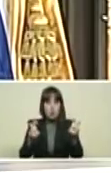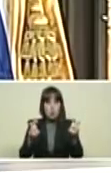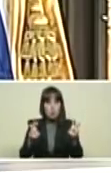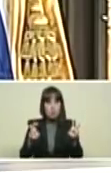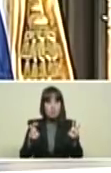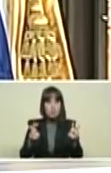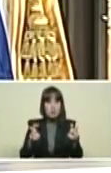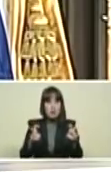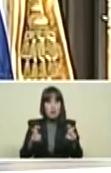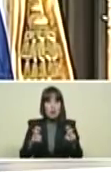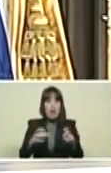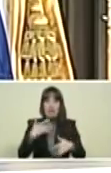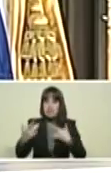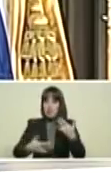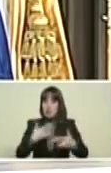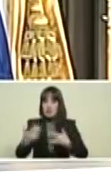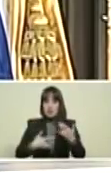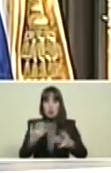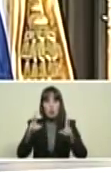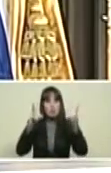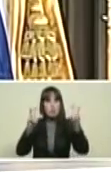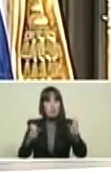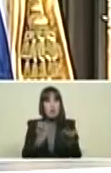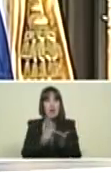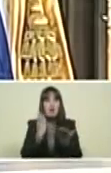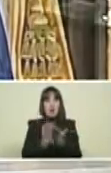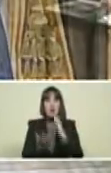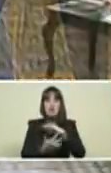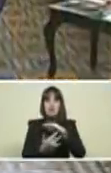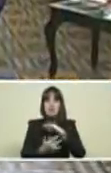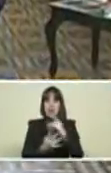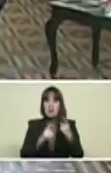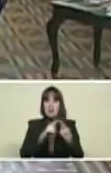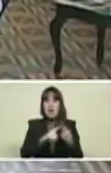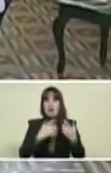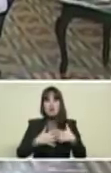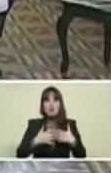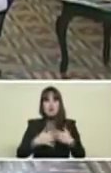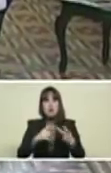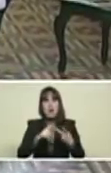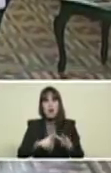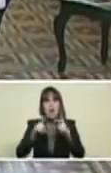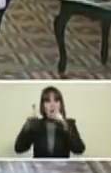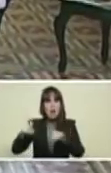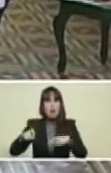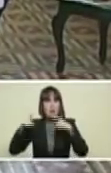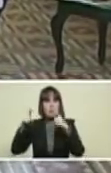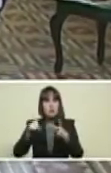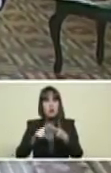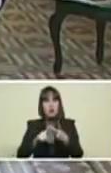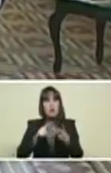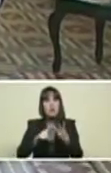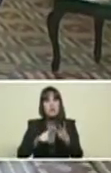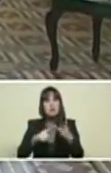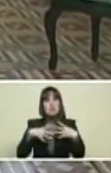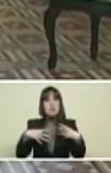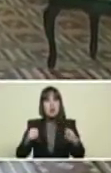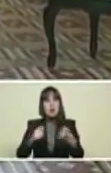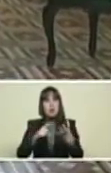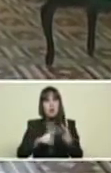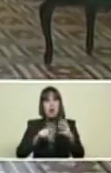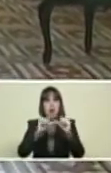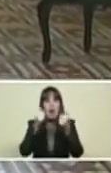y expansión de las escuelas técnicas en 6 áreas: industrial, agropecuaria, salud,